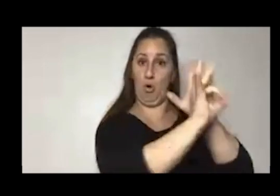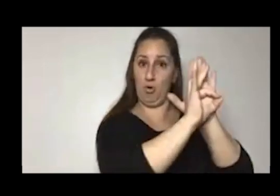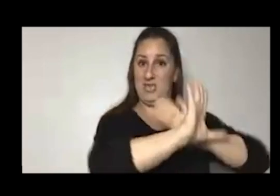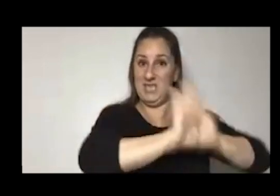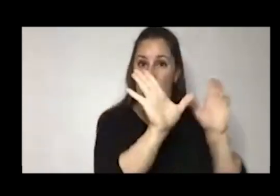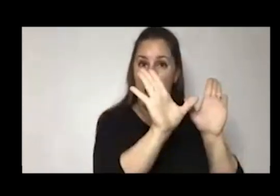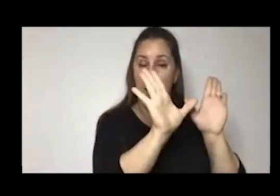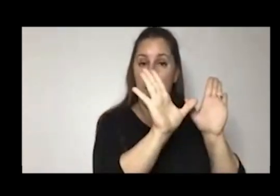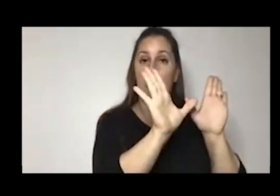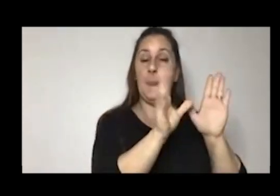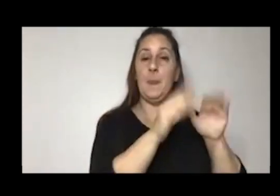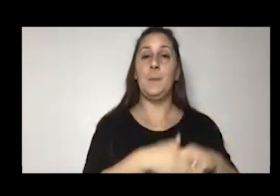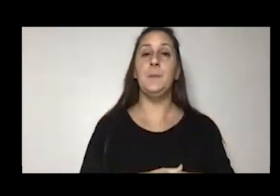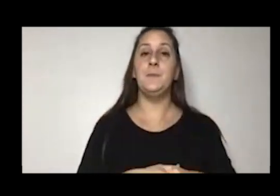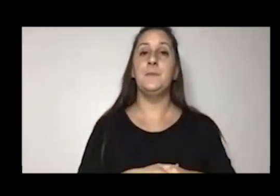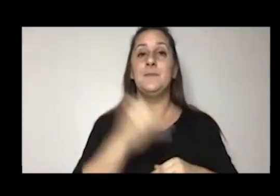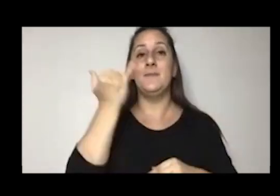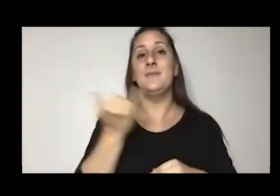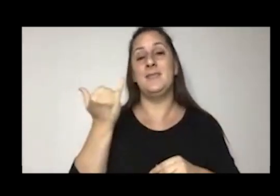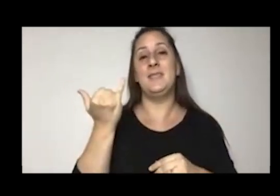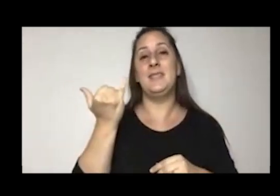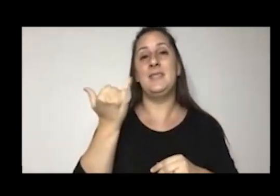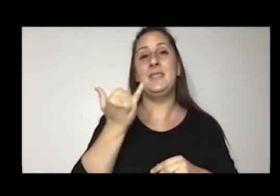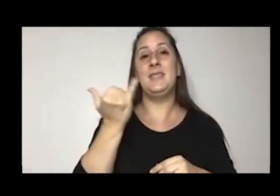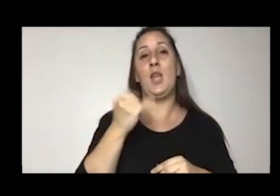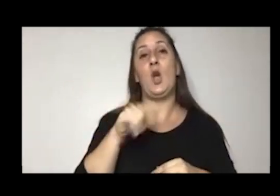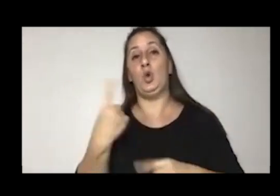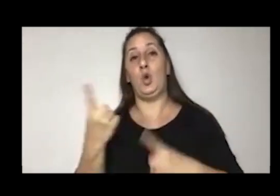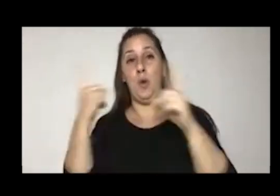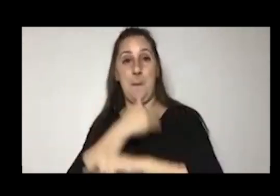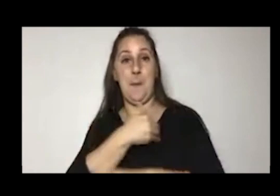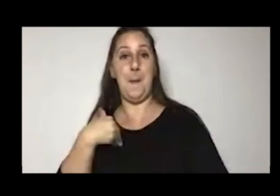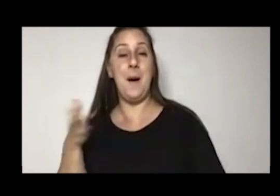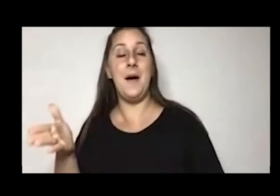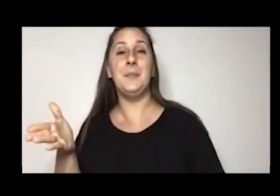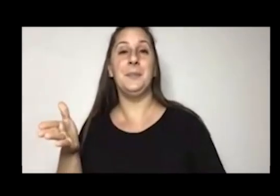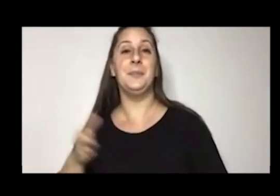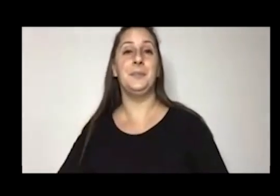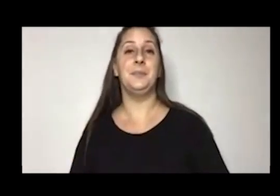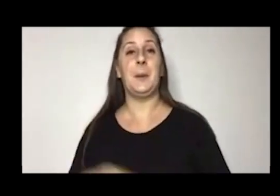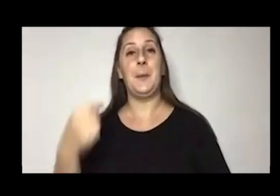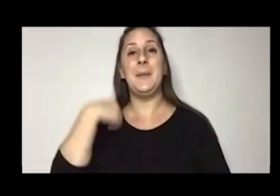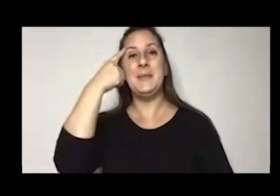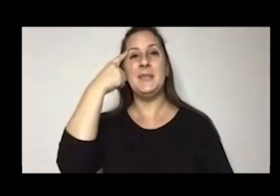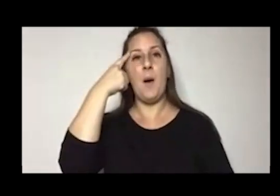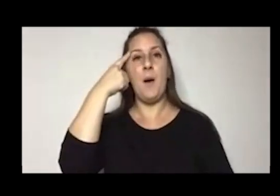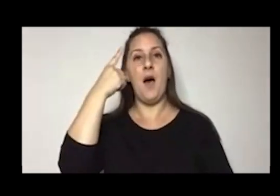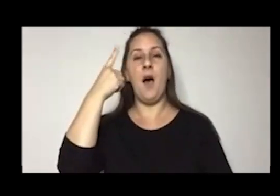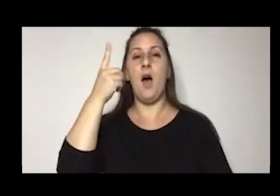bueno, como tengo el otro problema también por el tema de mi madre, pensé que los dos tenían que estar pegados